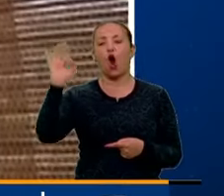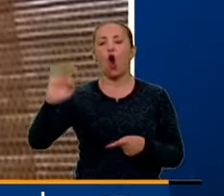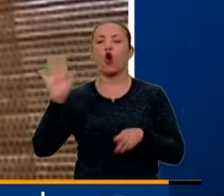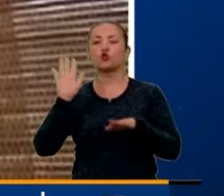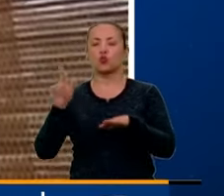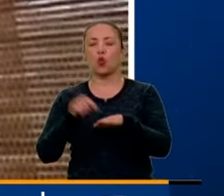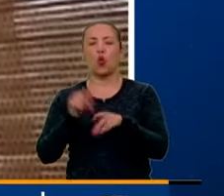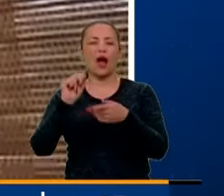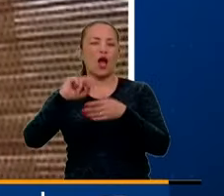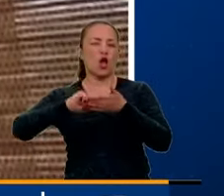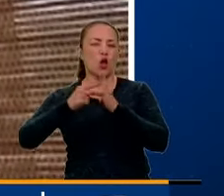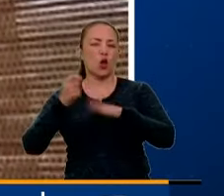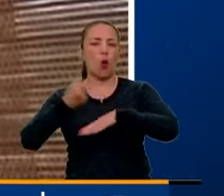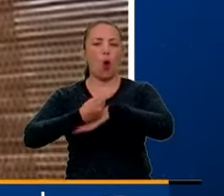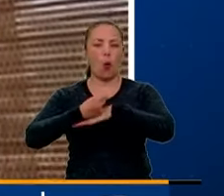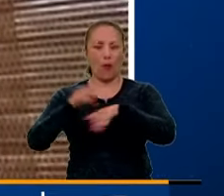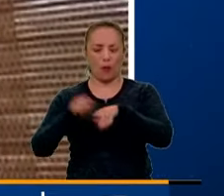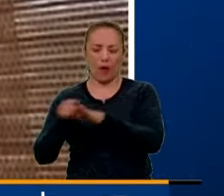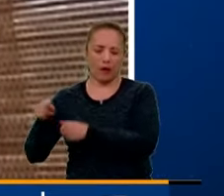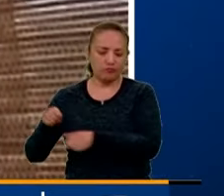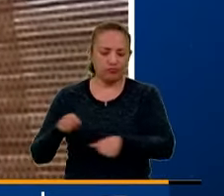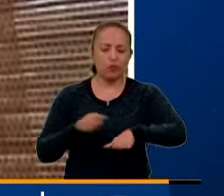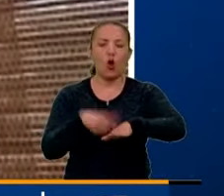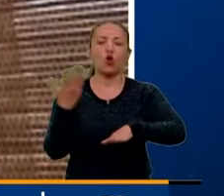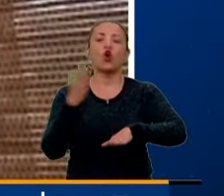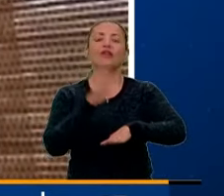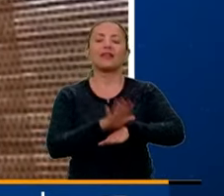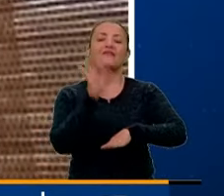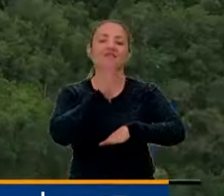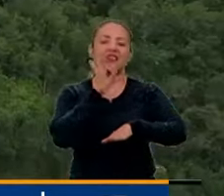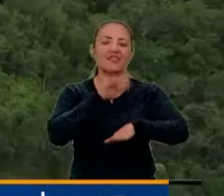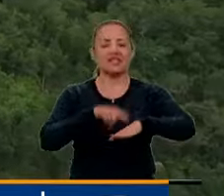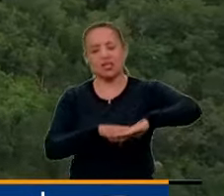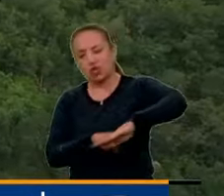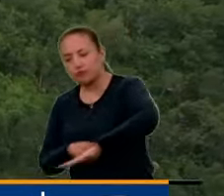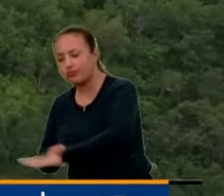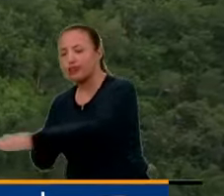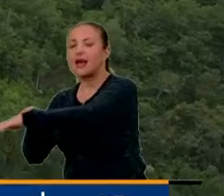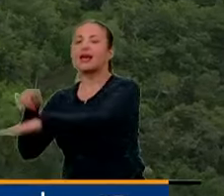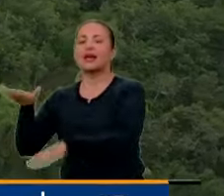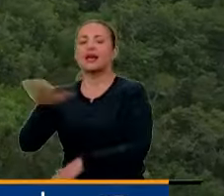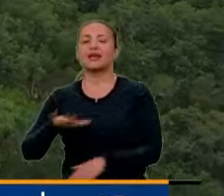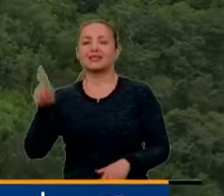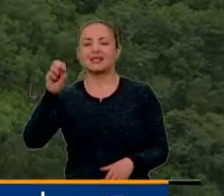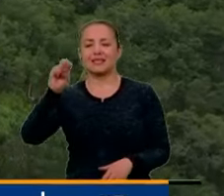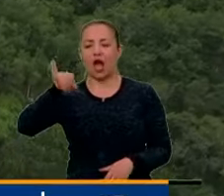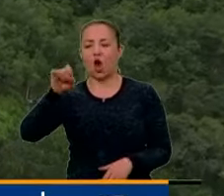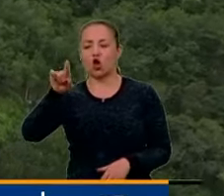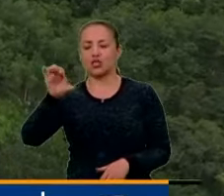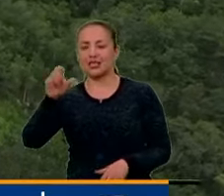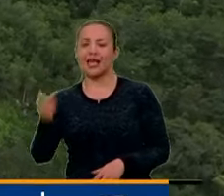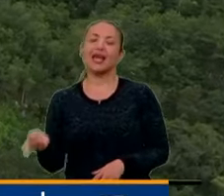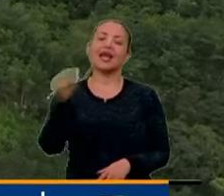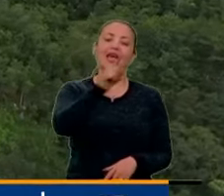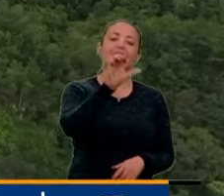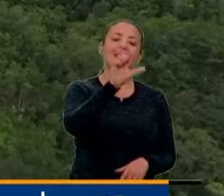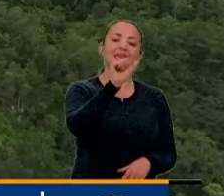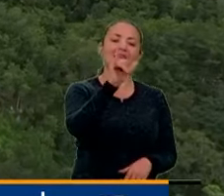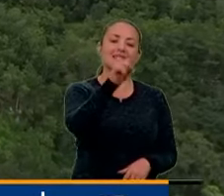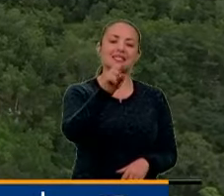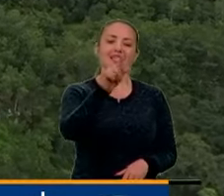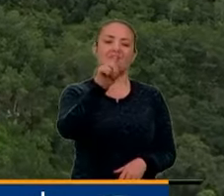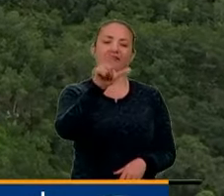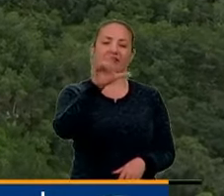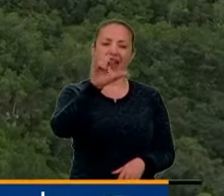de Villa, pasando por Villavicencio a San José del Guaviare. Por vía aérea tenemos Easyfly y Click que